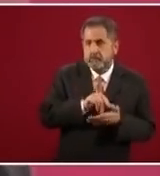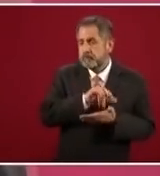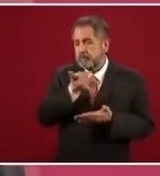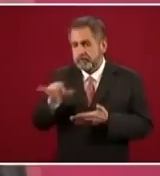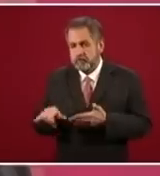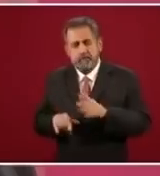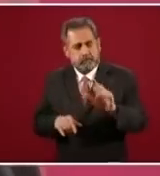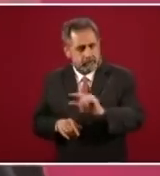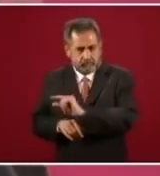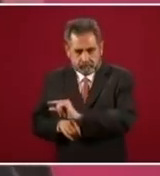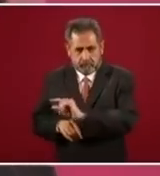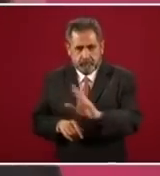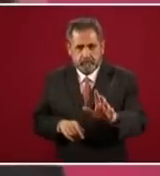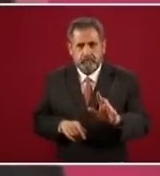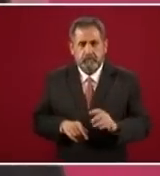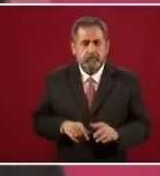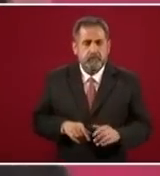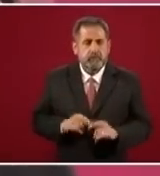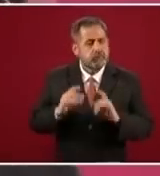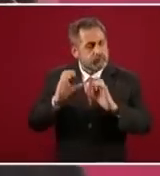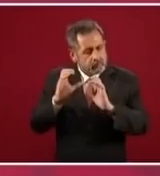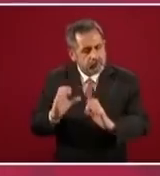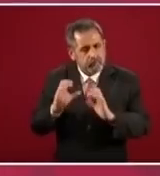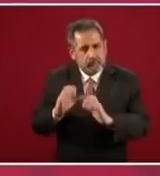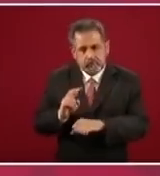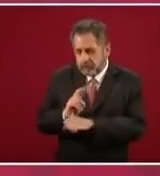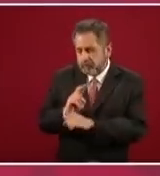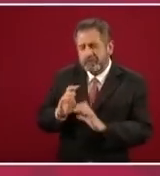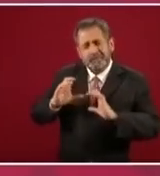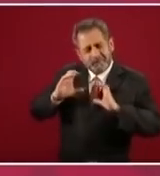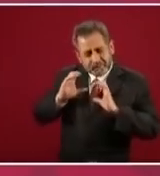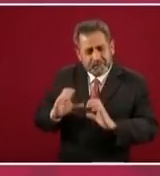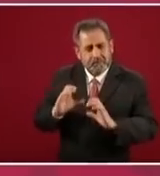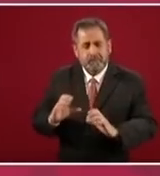A ver, permítanme. Cuiden, sí,